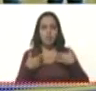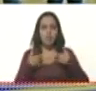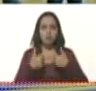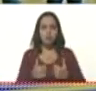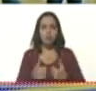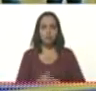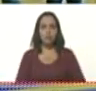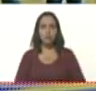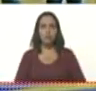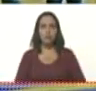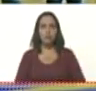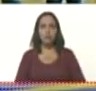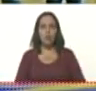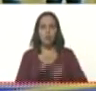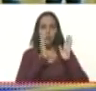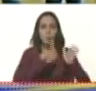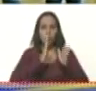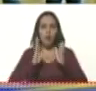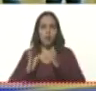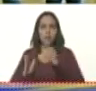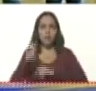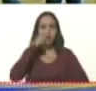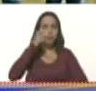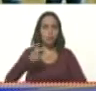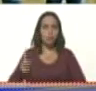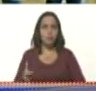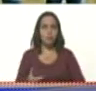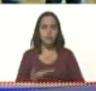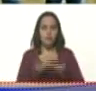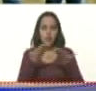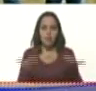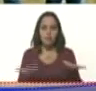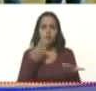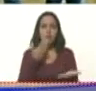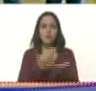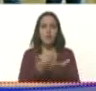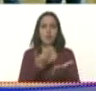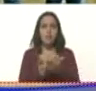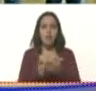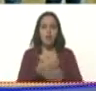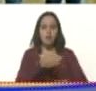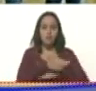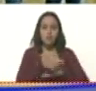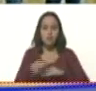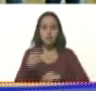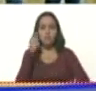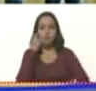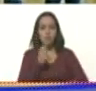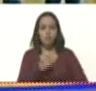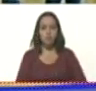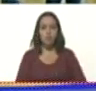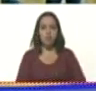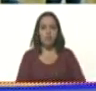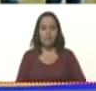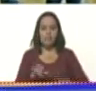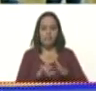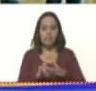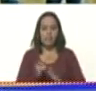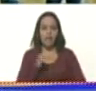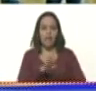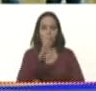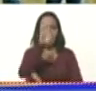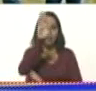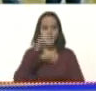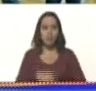salud, de organización popular, les damos las gracias desde el municipio Sucre, desde las faldas del Guarayra Repano, por